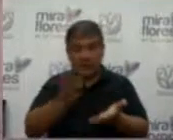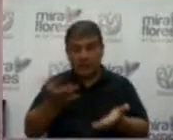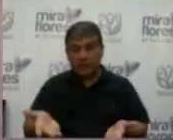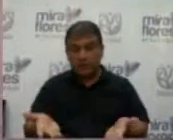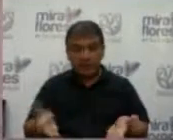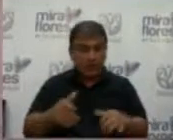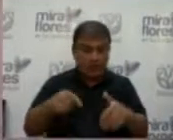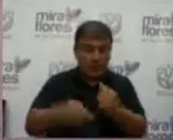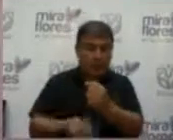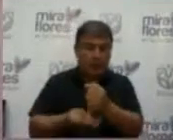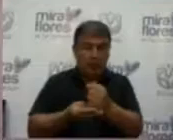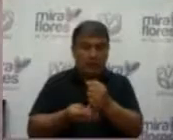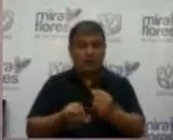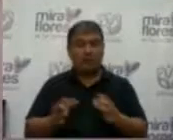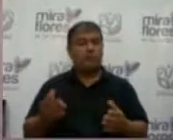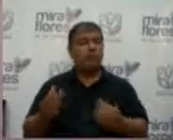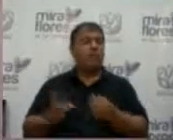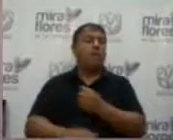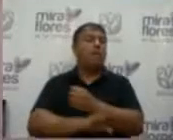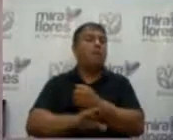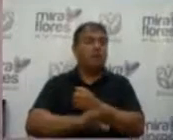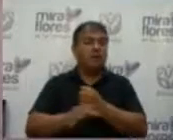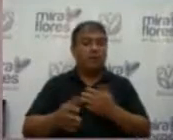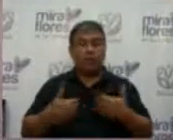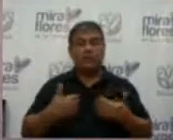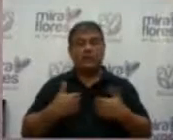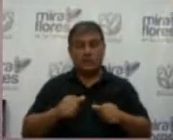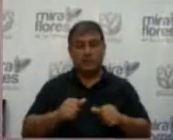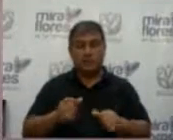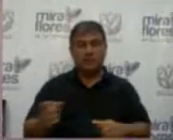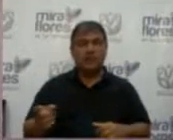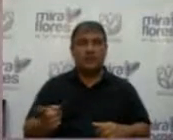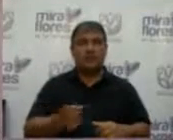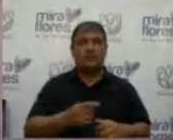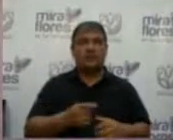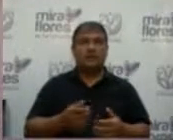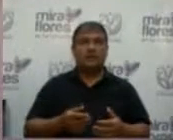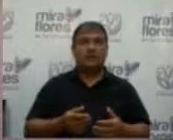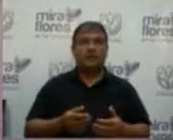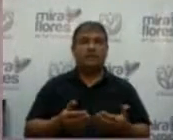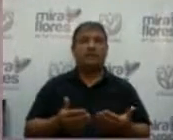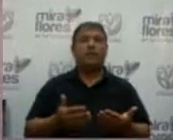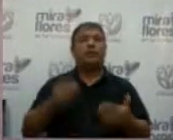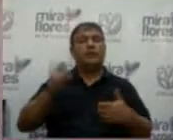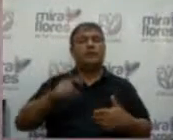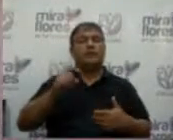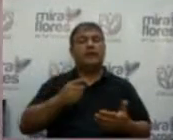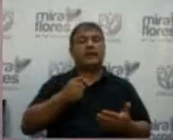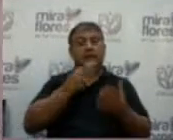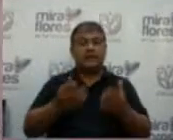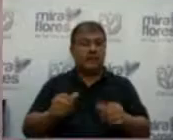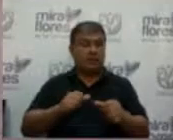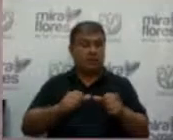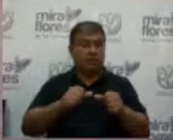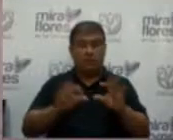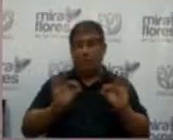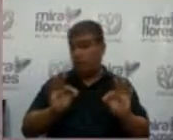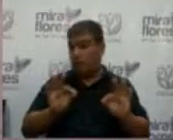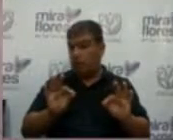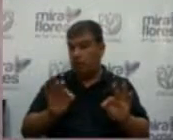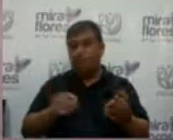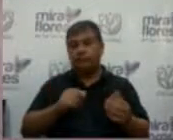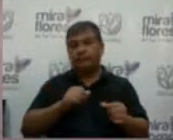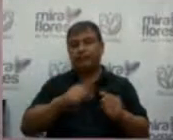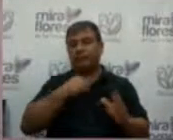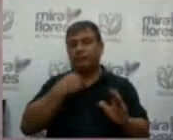medicinas elementales, primarias, puedan ser o deban estar vigentes para que